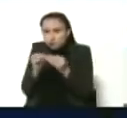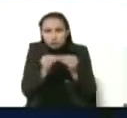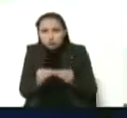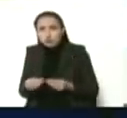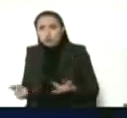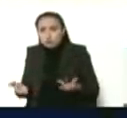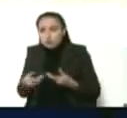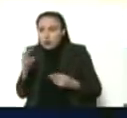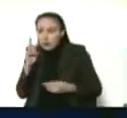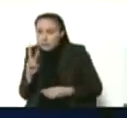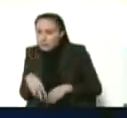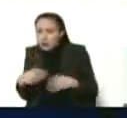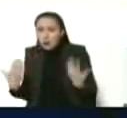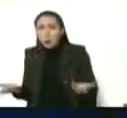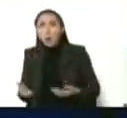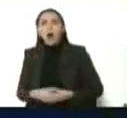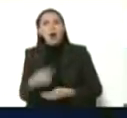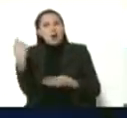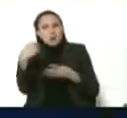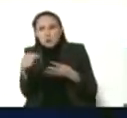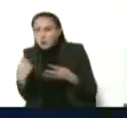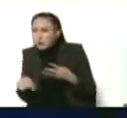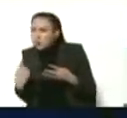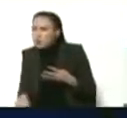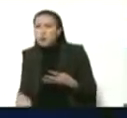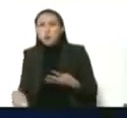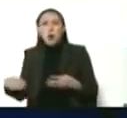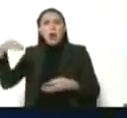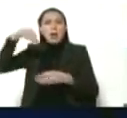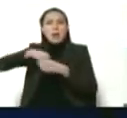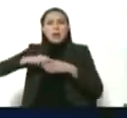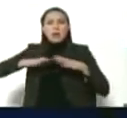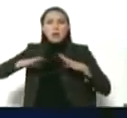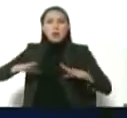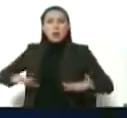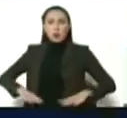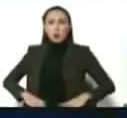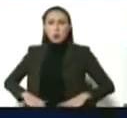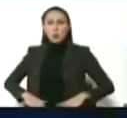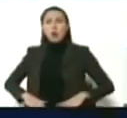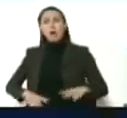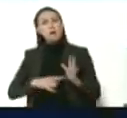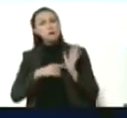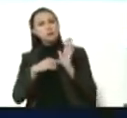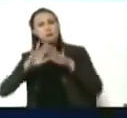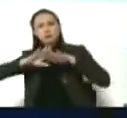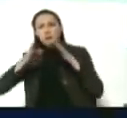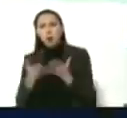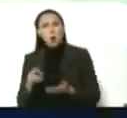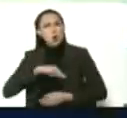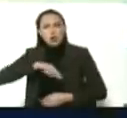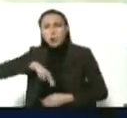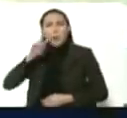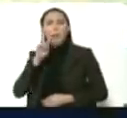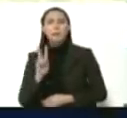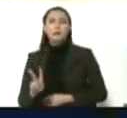descubrieron una cantidad de elementos que orientaron al mundo y nosotros inmediatamente lo